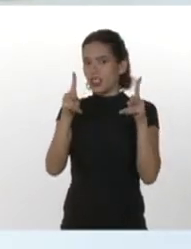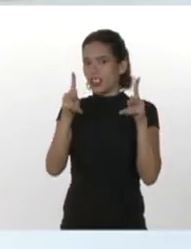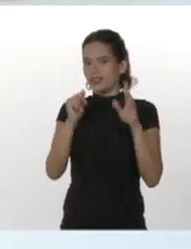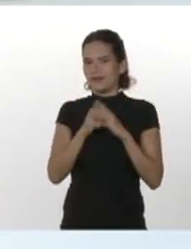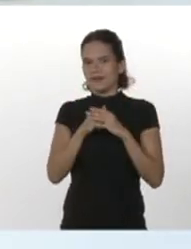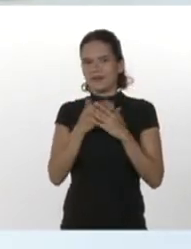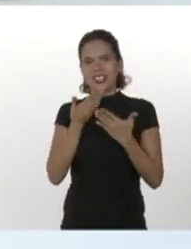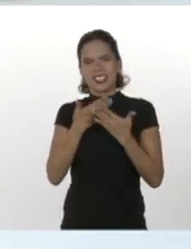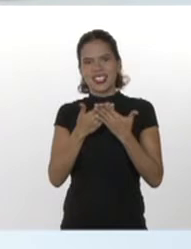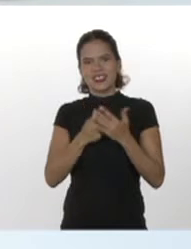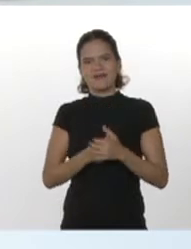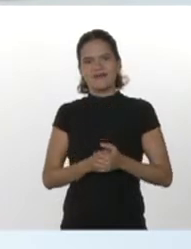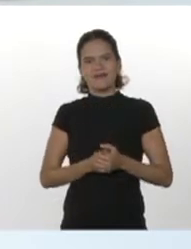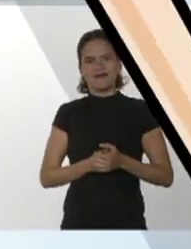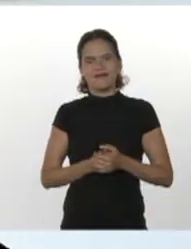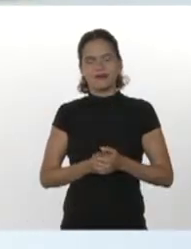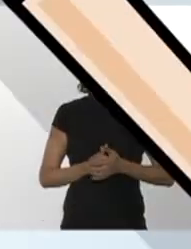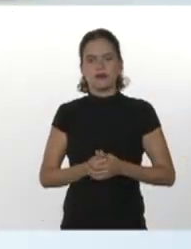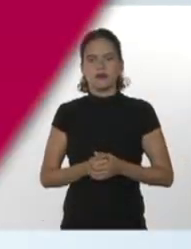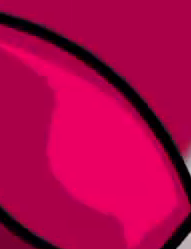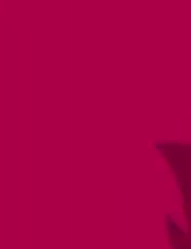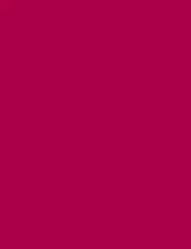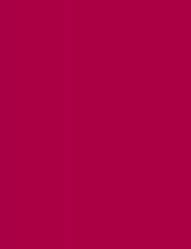ocasión. Gracias.